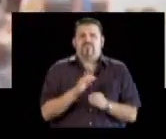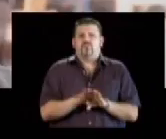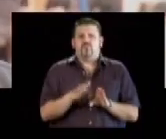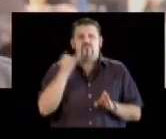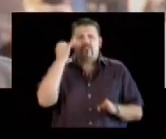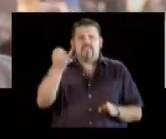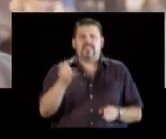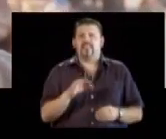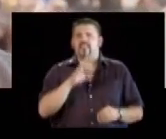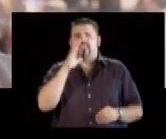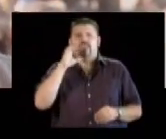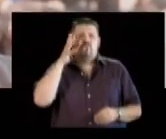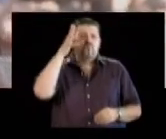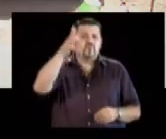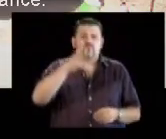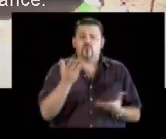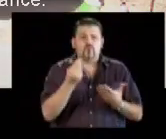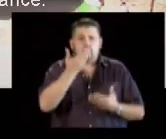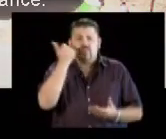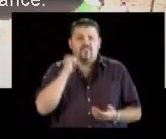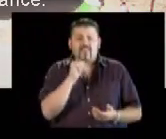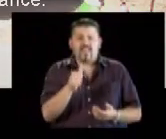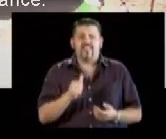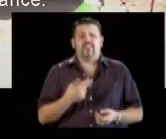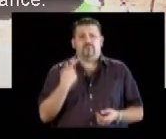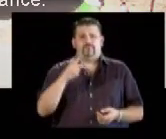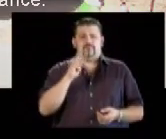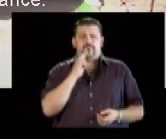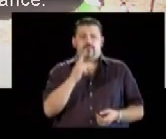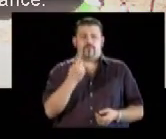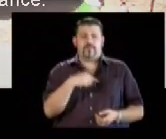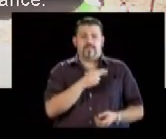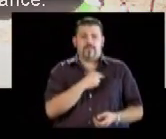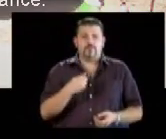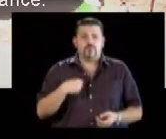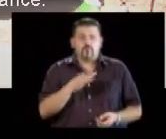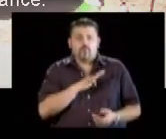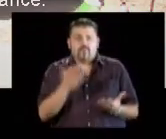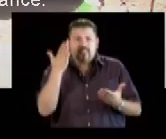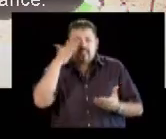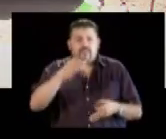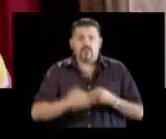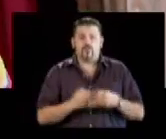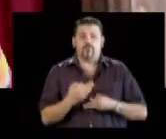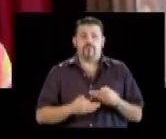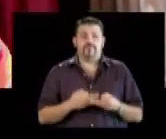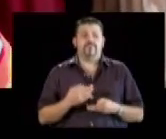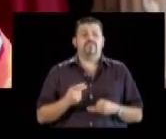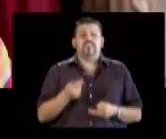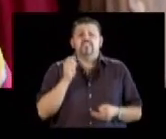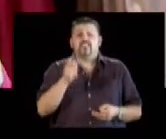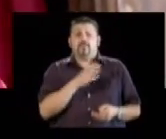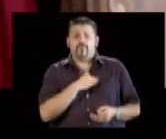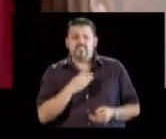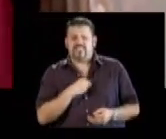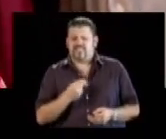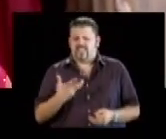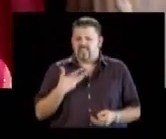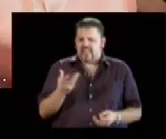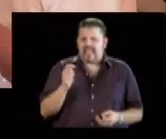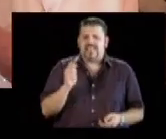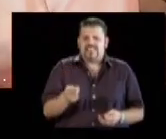poder hacer nada y ni ser nadie en la vida. Para que mis hijas lleguen a hacer algo de grande, ya que yo no lo tuve, pues que mis hijas sí tengan el